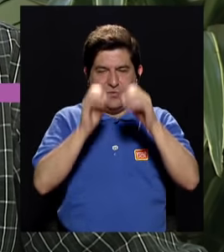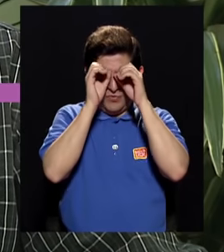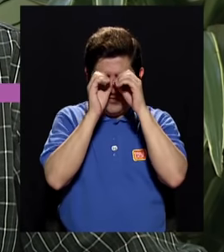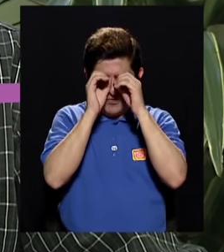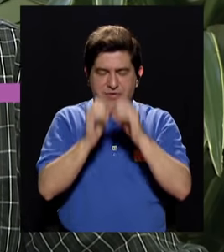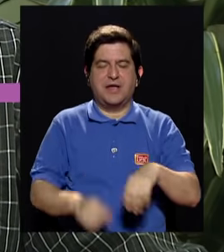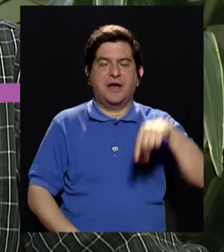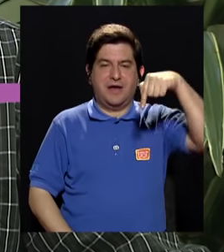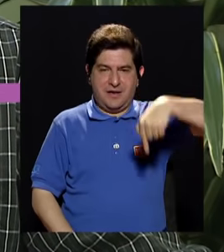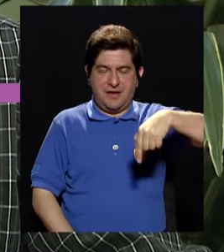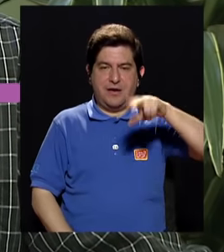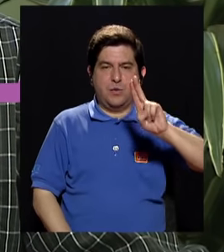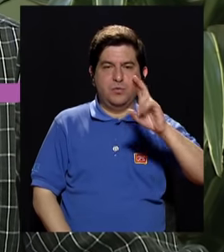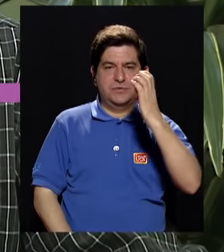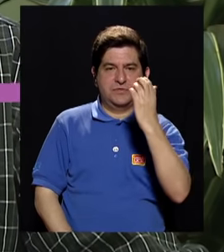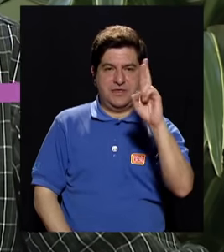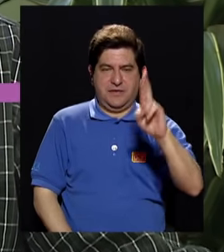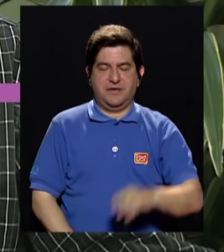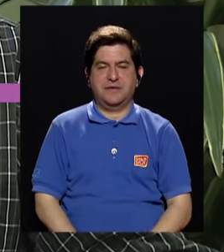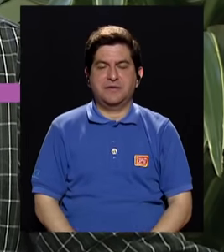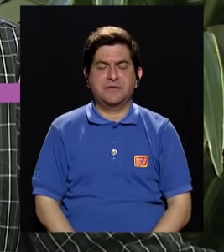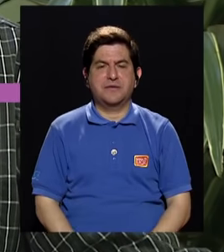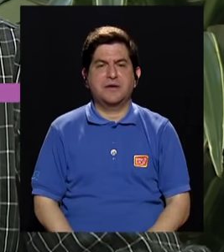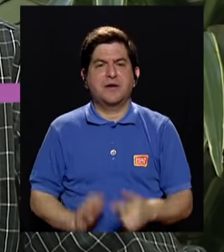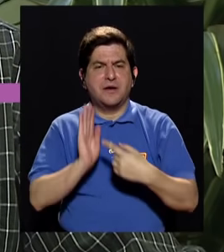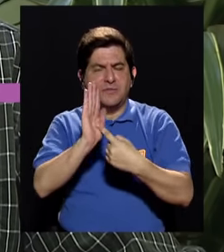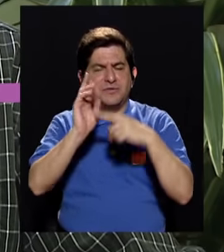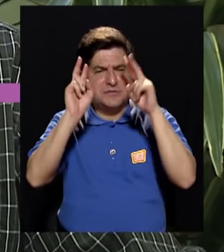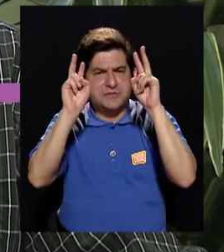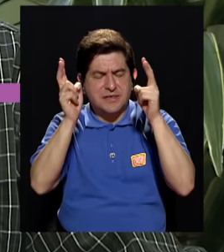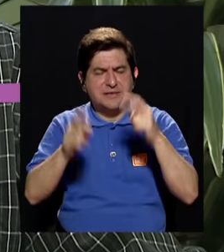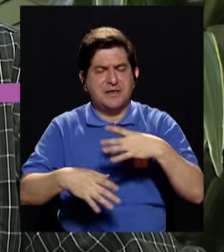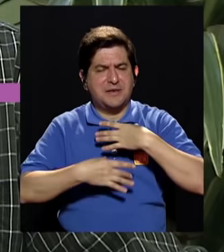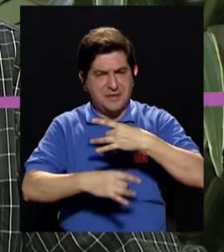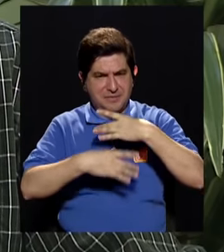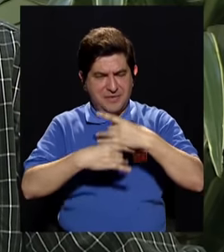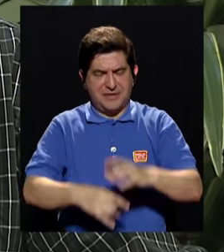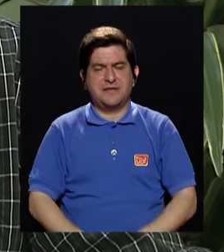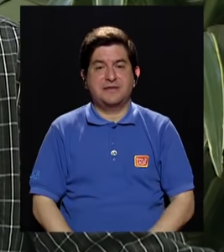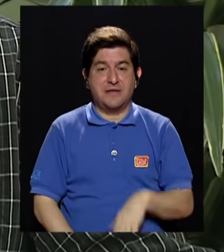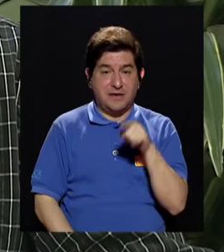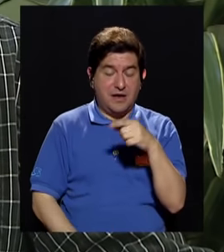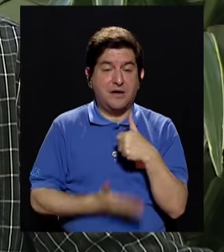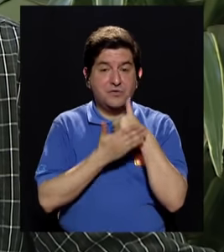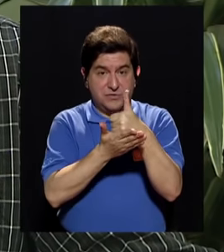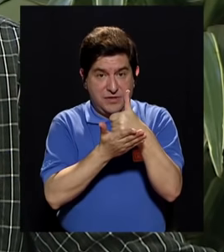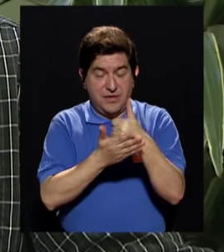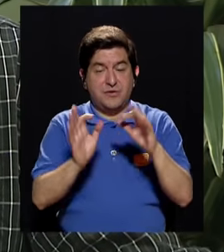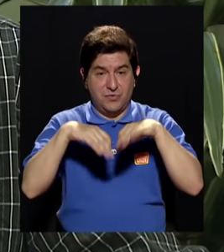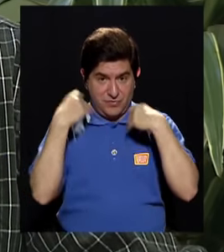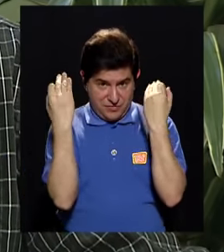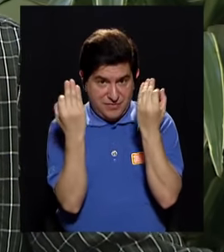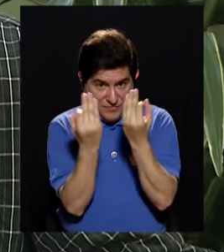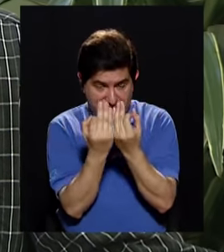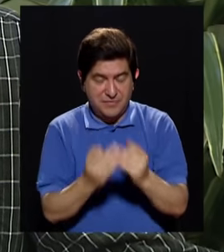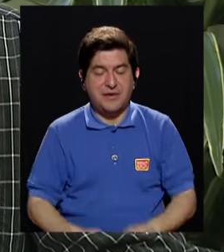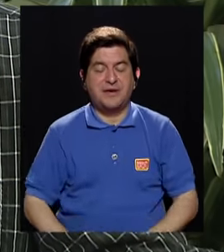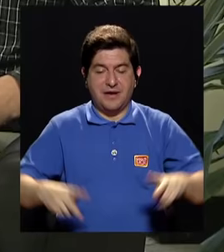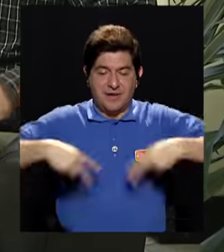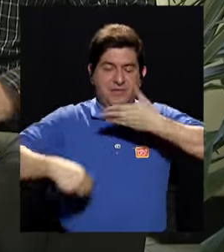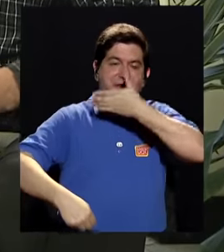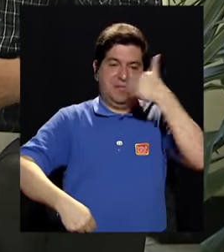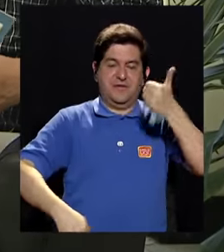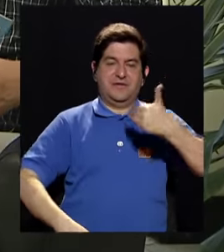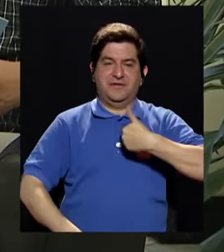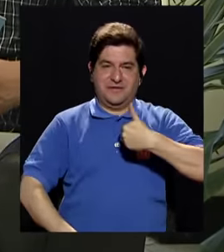microbiología de la Universidad de Costa Rica pues para brindarle a ustedes temas que les sean interesantes y que les sirvan a sus familias para pues vivir